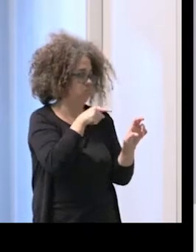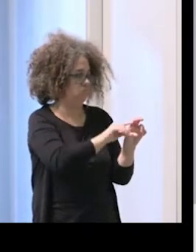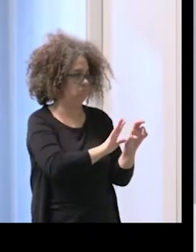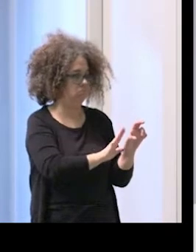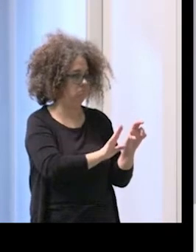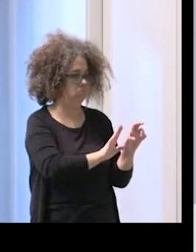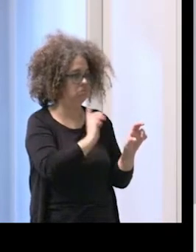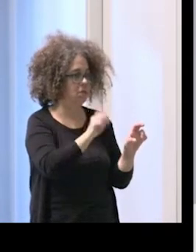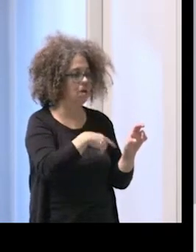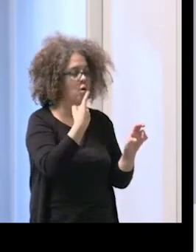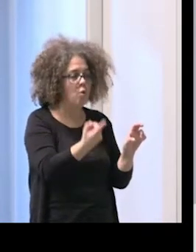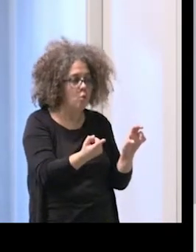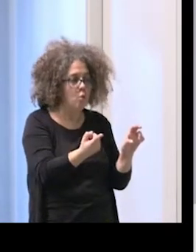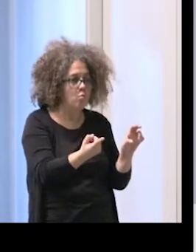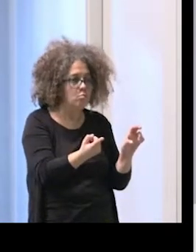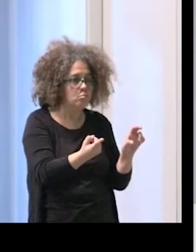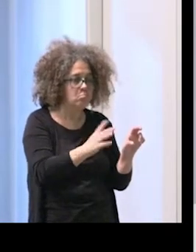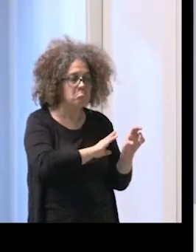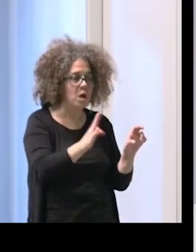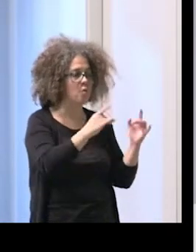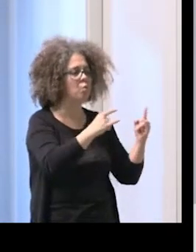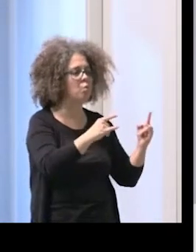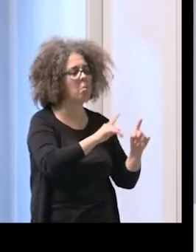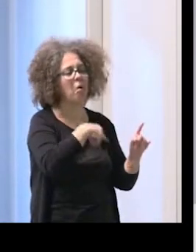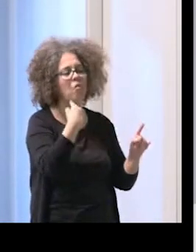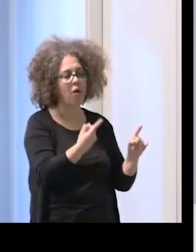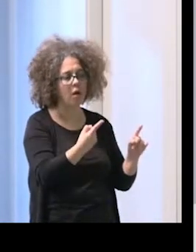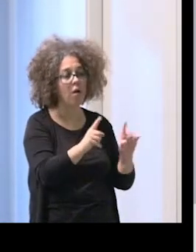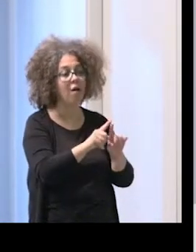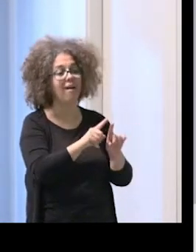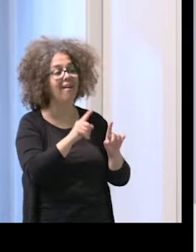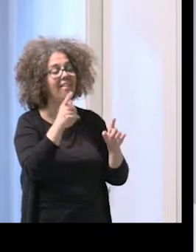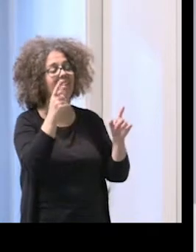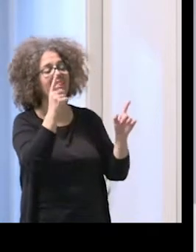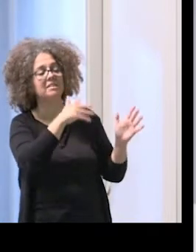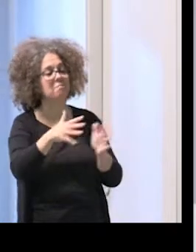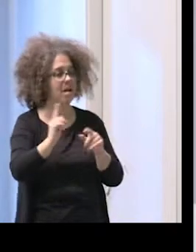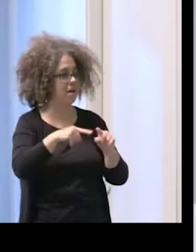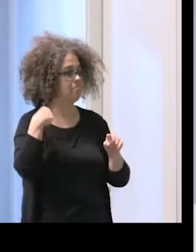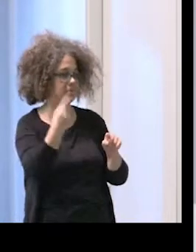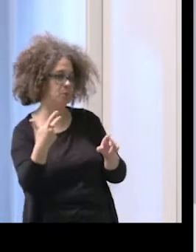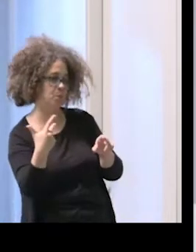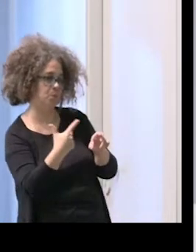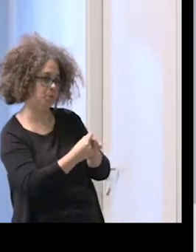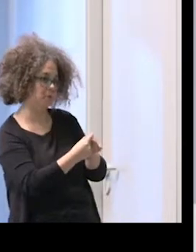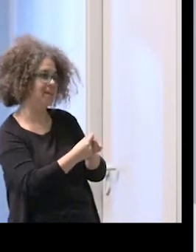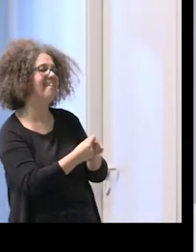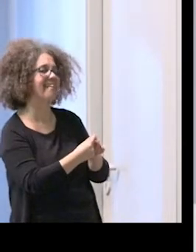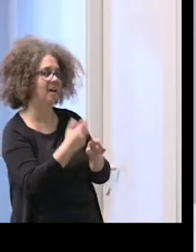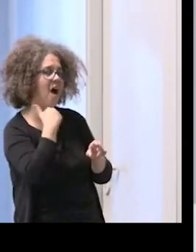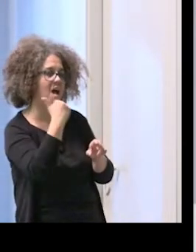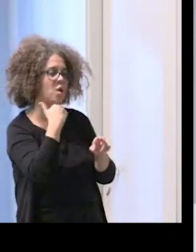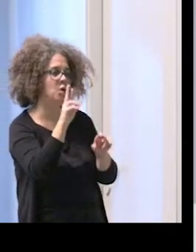una línea plana, abolimos los potenciales evocados, y luego de 10 semanas después del trasplante tenemos una recuperación